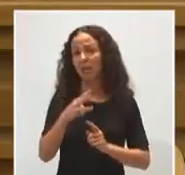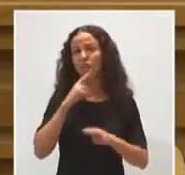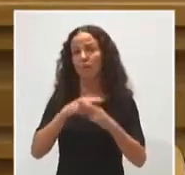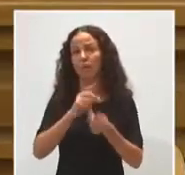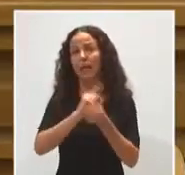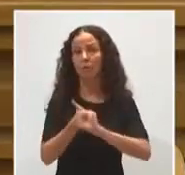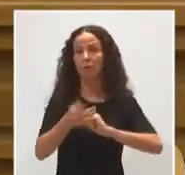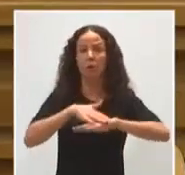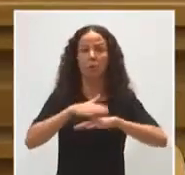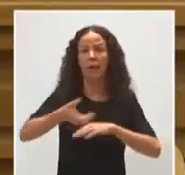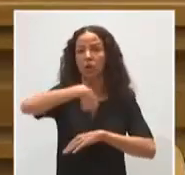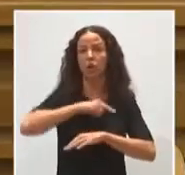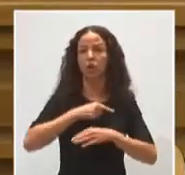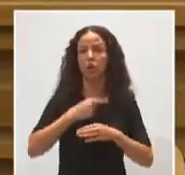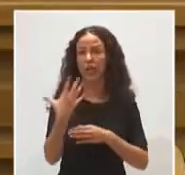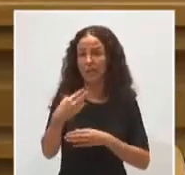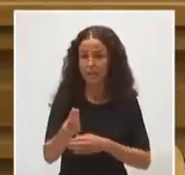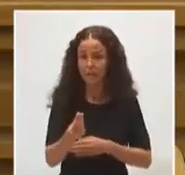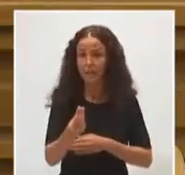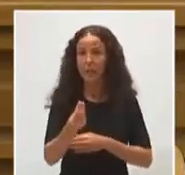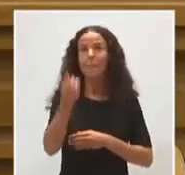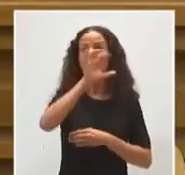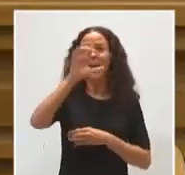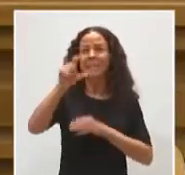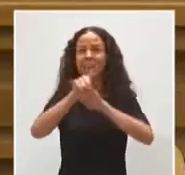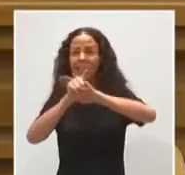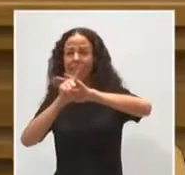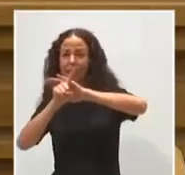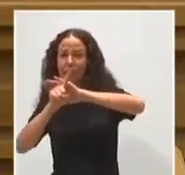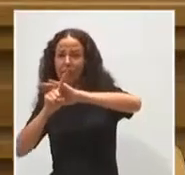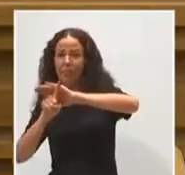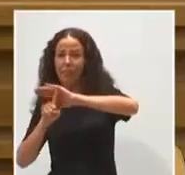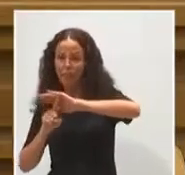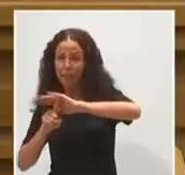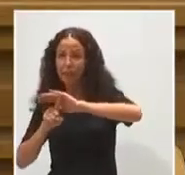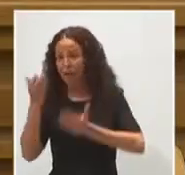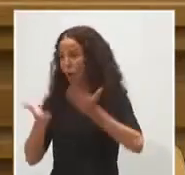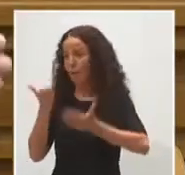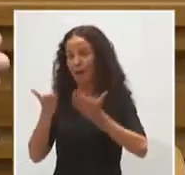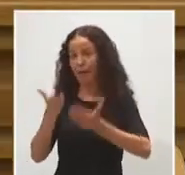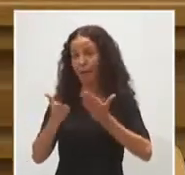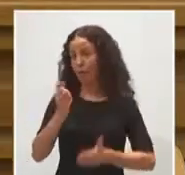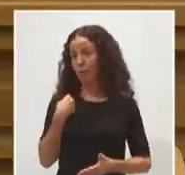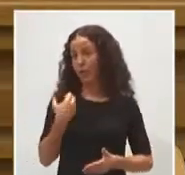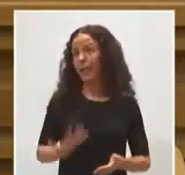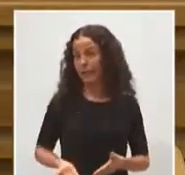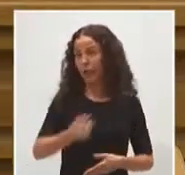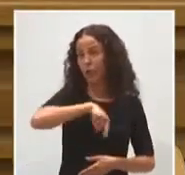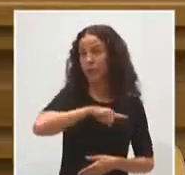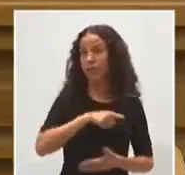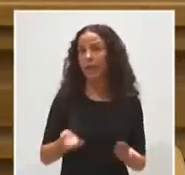todo caso para entendernos los países los países más atrasados respecto de nuestro nivel de renta y riqueza francamente